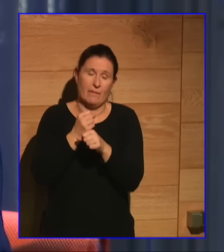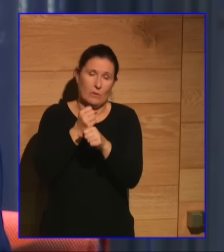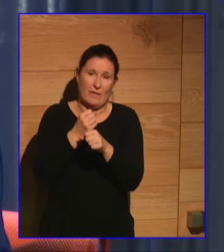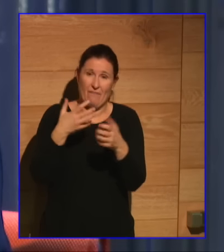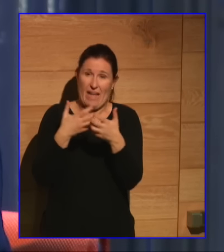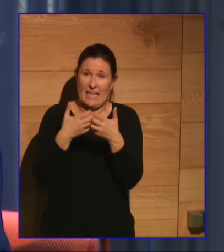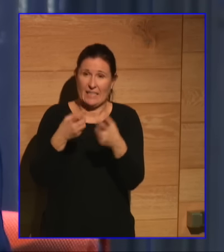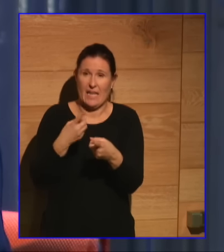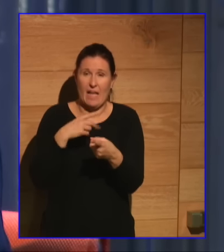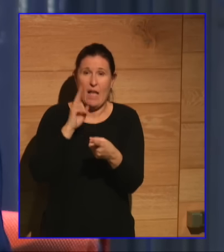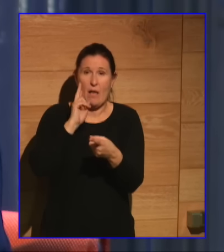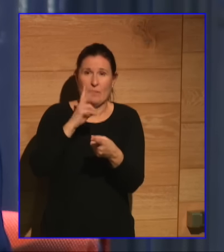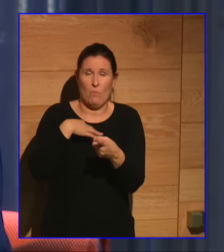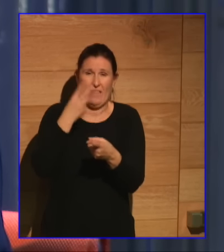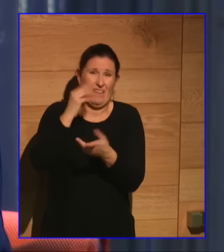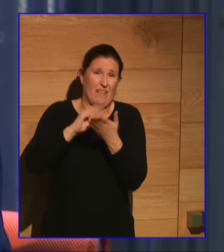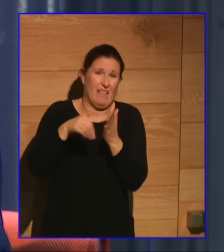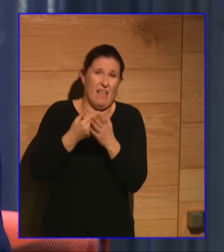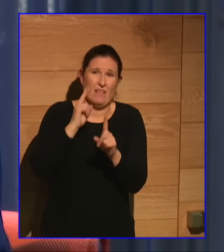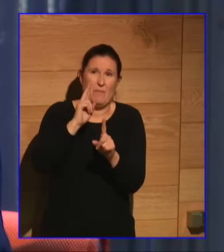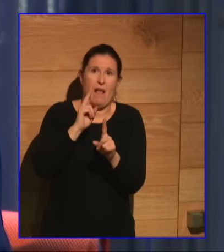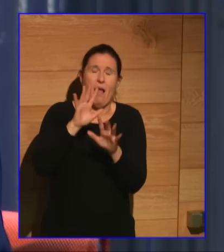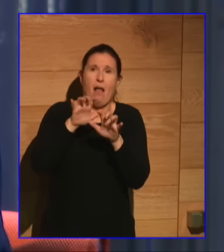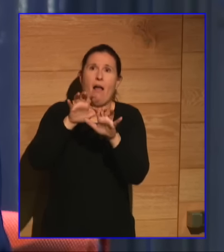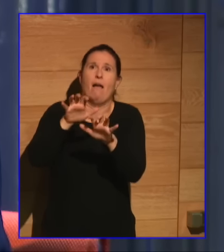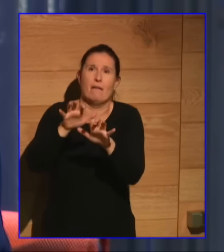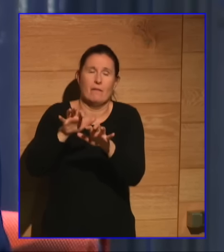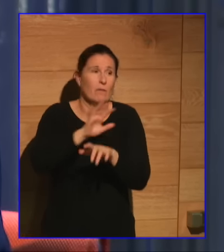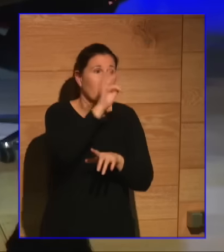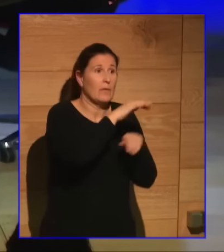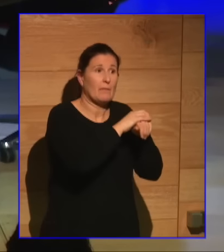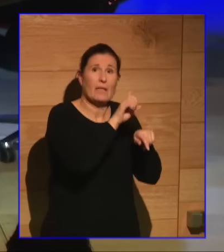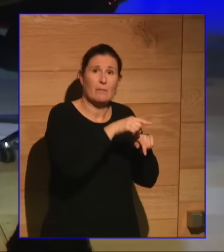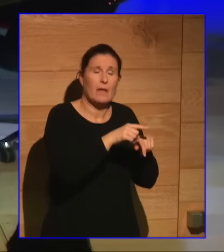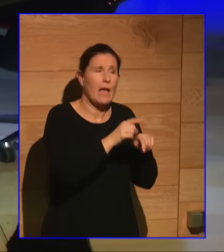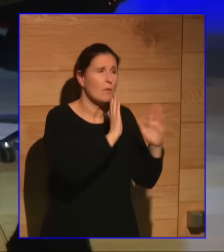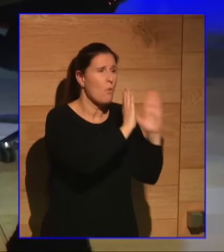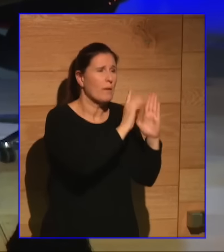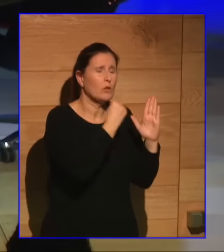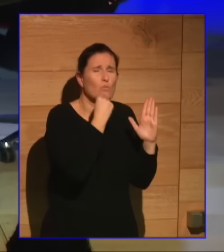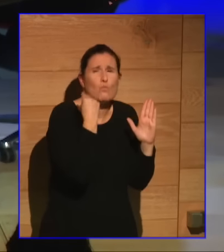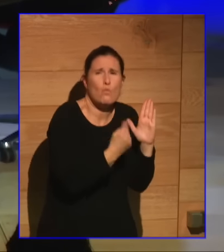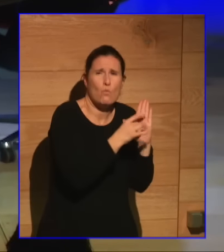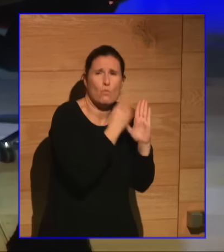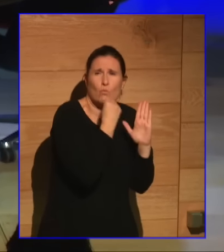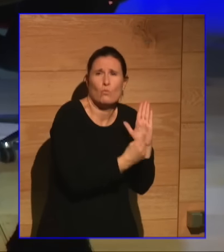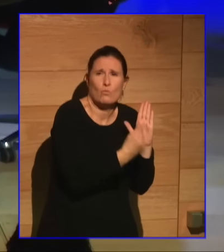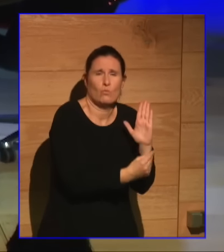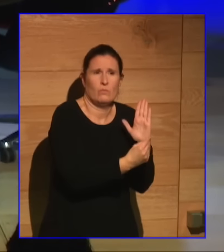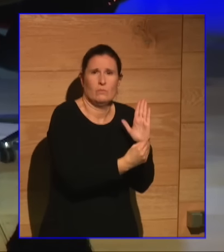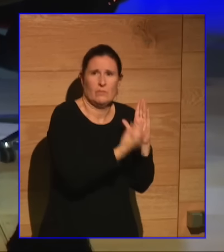aprender cosas todo el rato. Y lo mismo sucede con Amistad, que tiene momentos absolutamente maravillosos, tiene momentos de maestro,